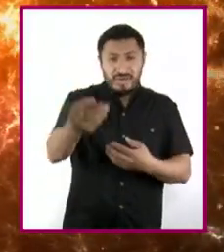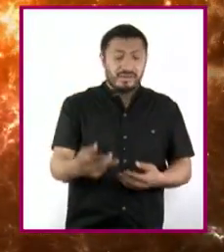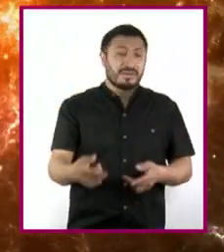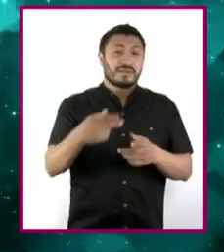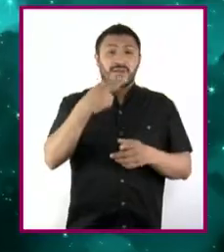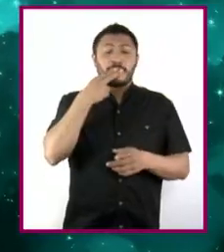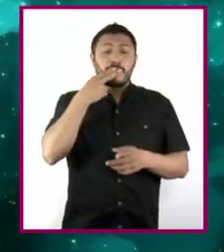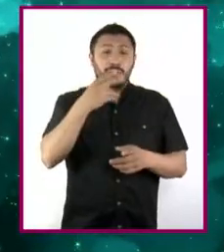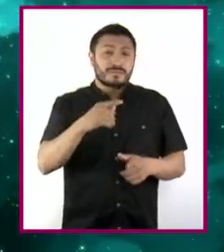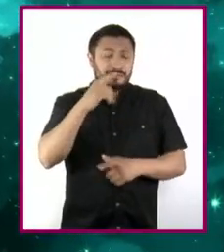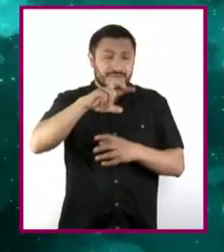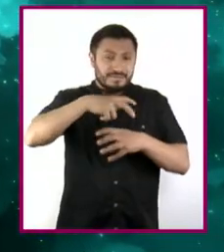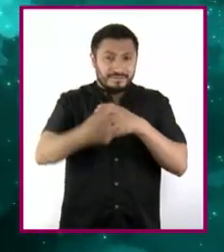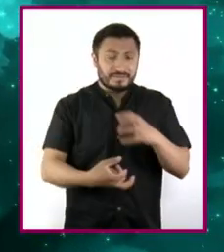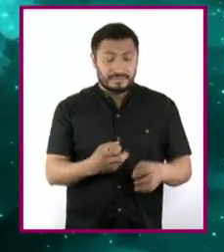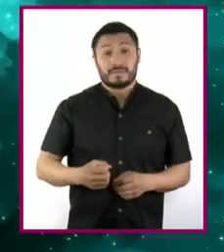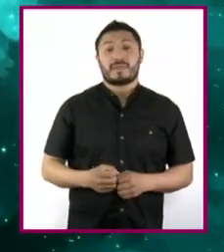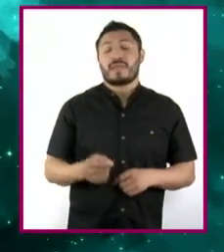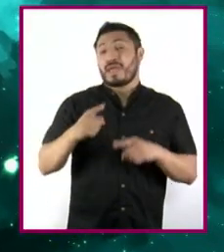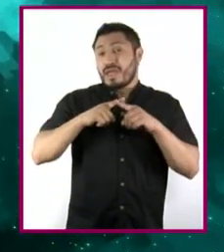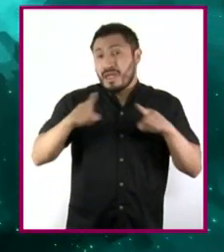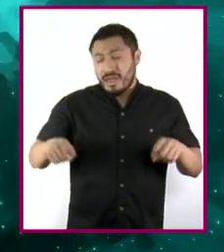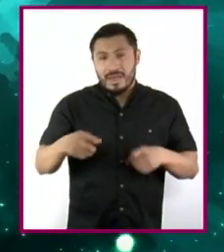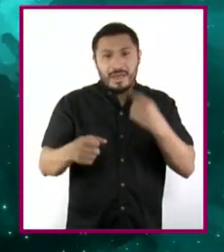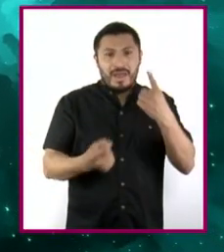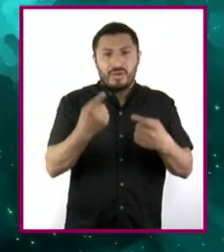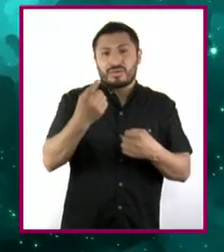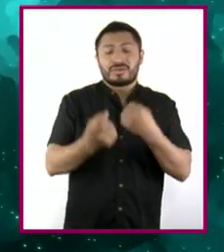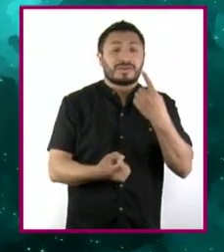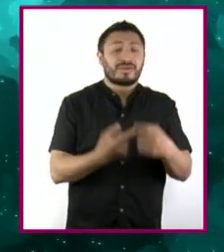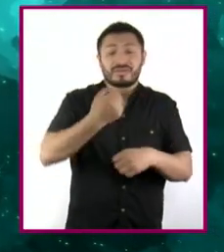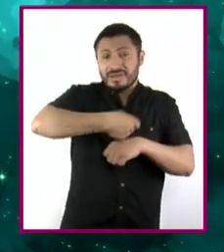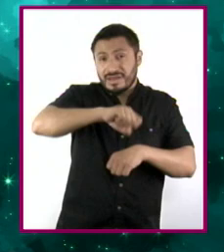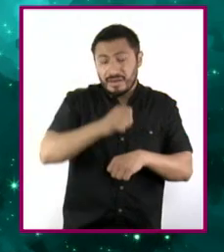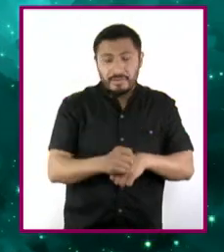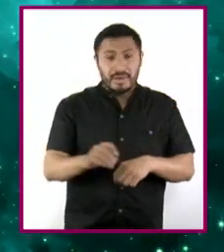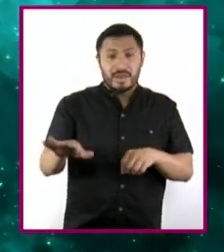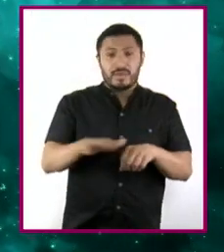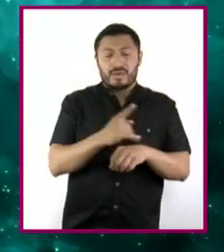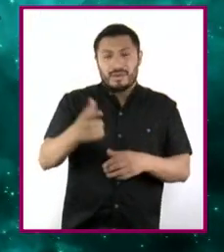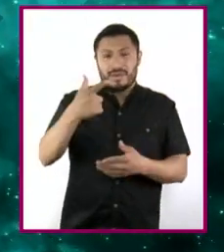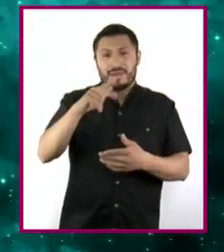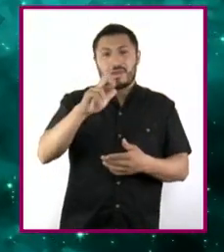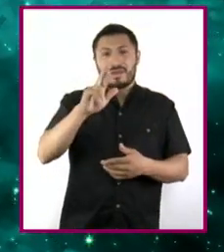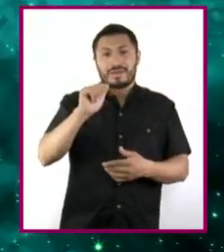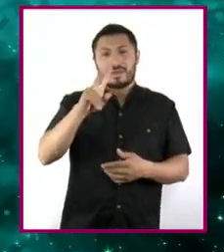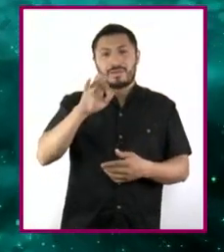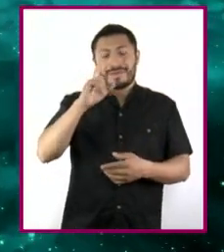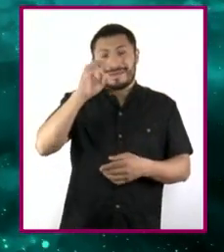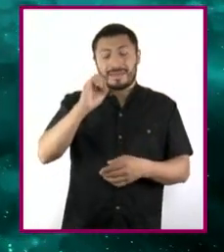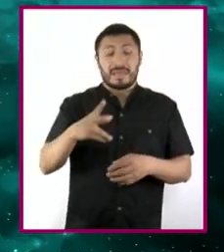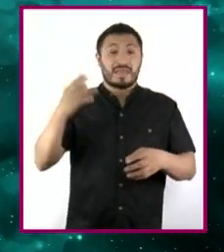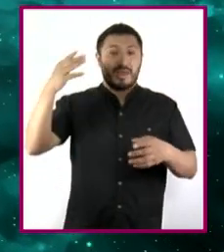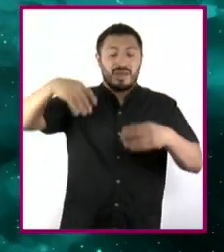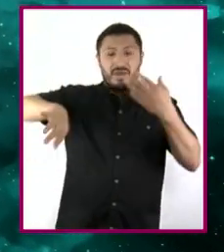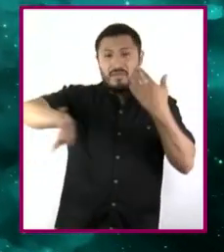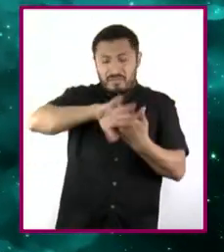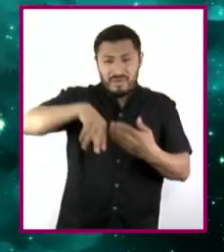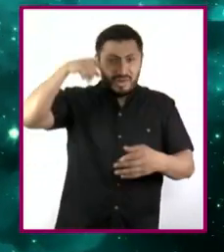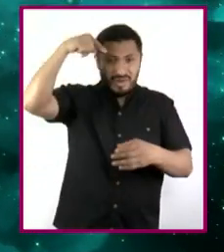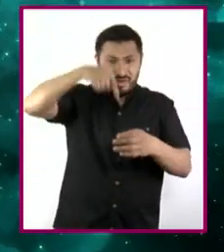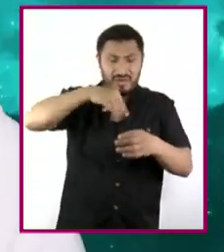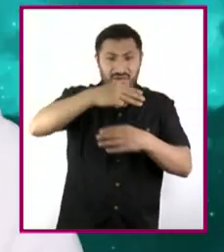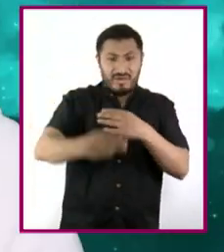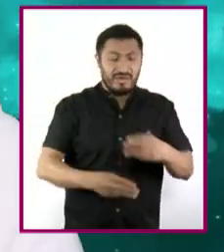un satélite? Varía. Algunos solo duran unas semanas, ya que son atraídos por la gravedad de nuestro planeta y se destruyen cuando llegan